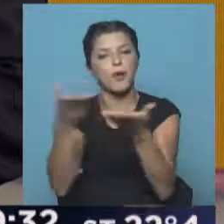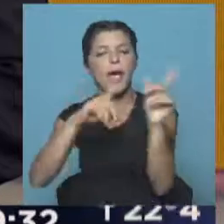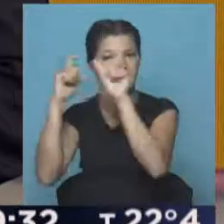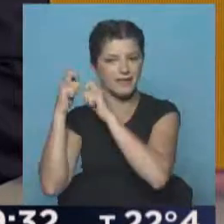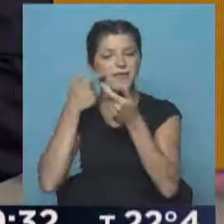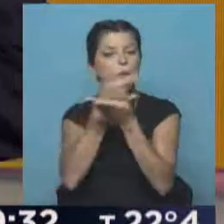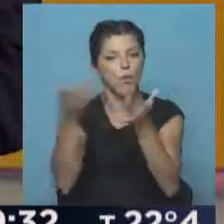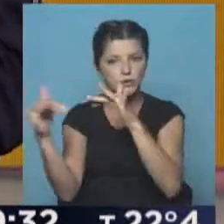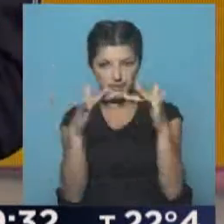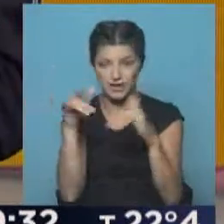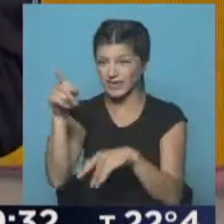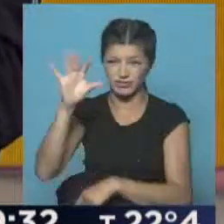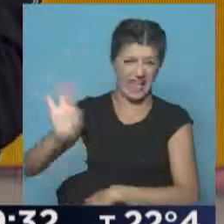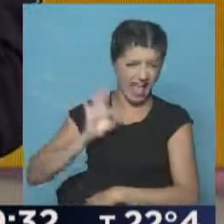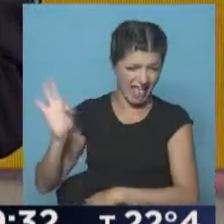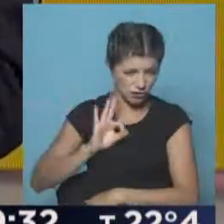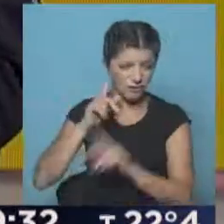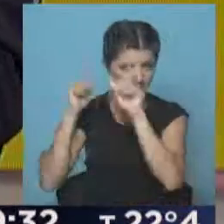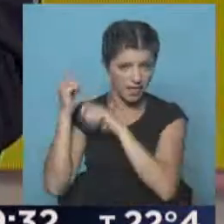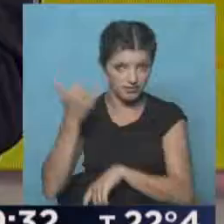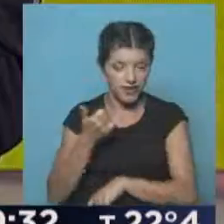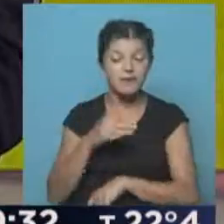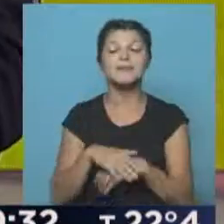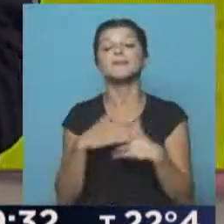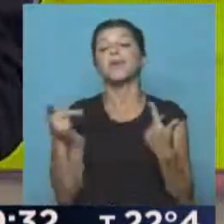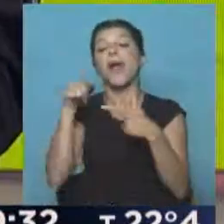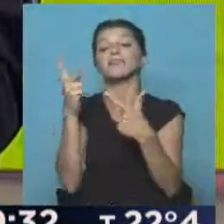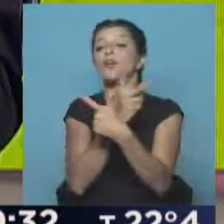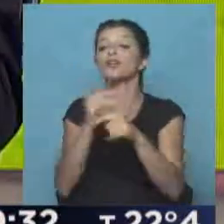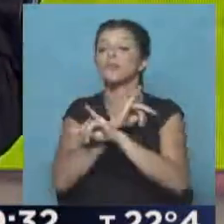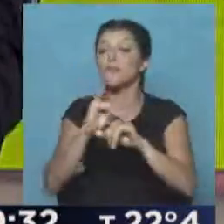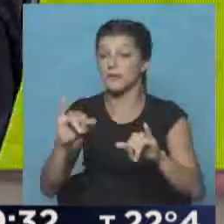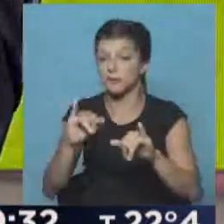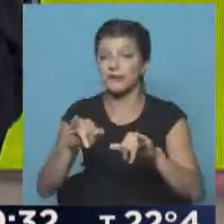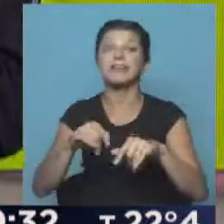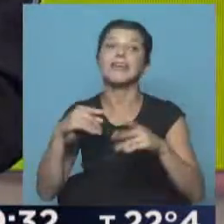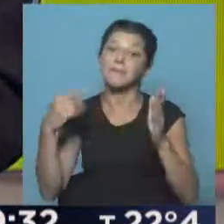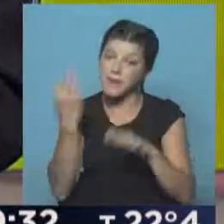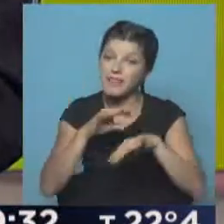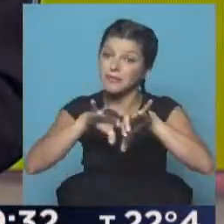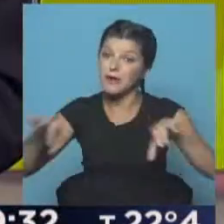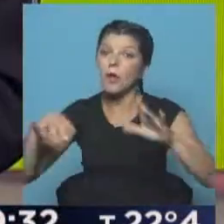la ha hecho durante mucho tiempo. Quizás estas dos noticias que vemos por separado tengan un destino común. Sin duda.